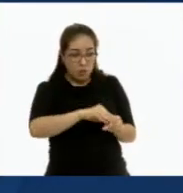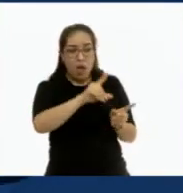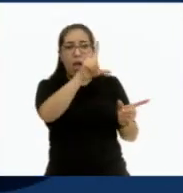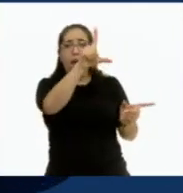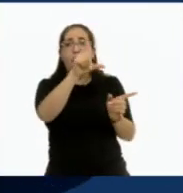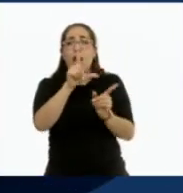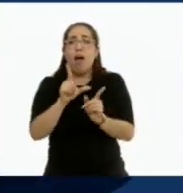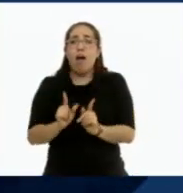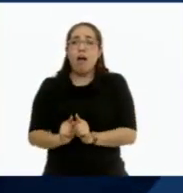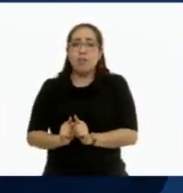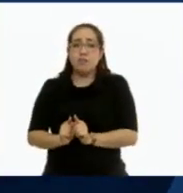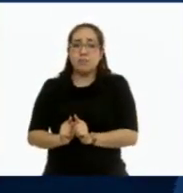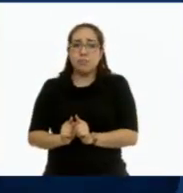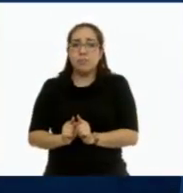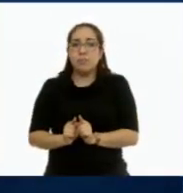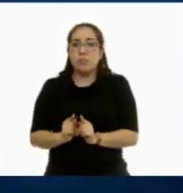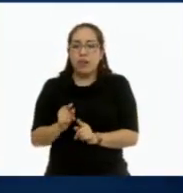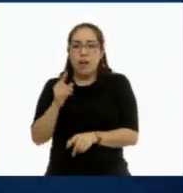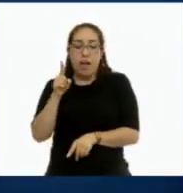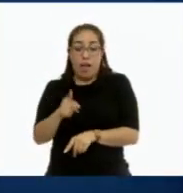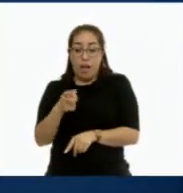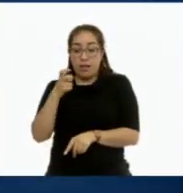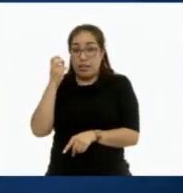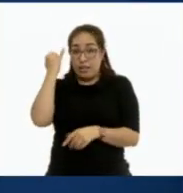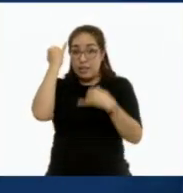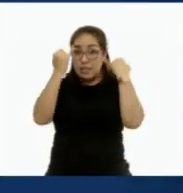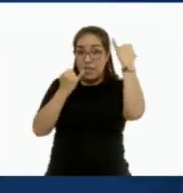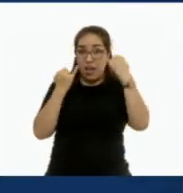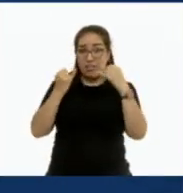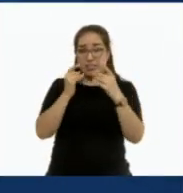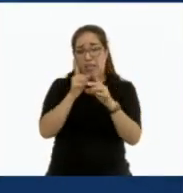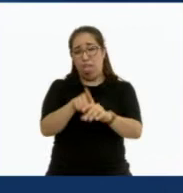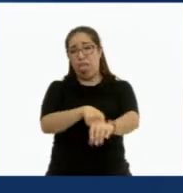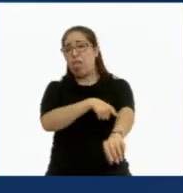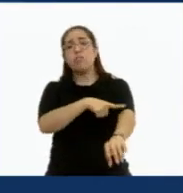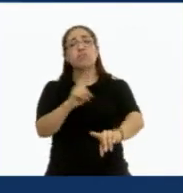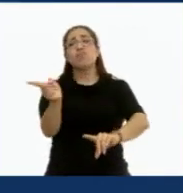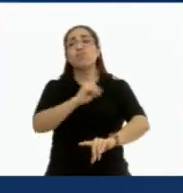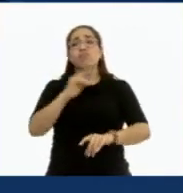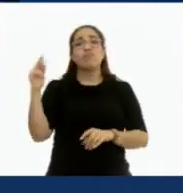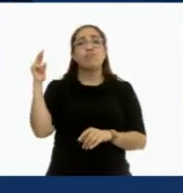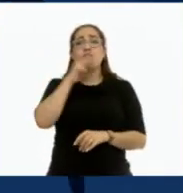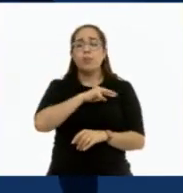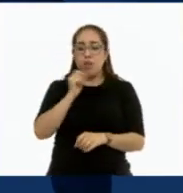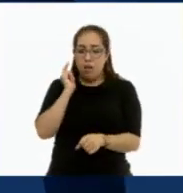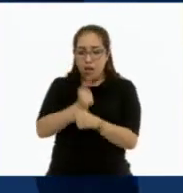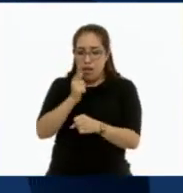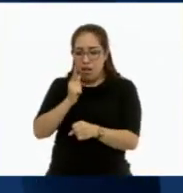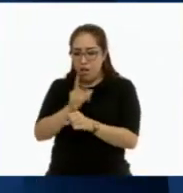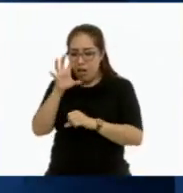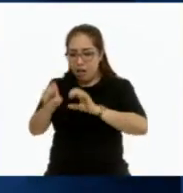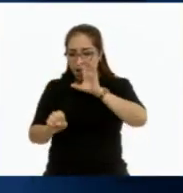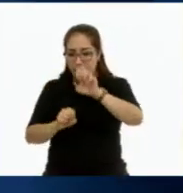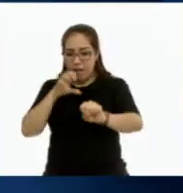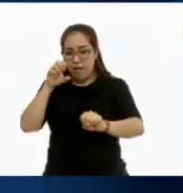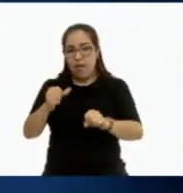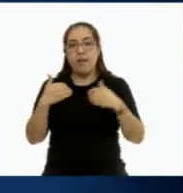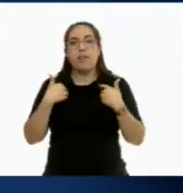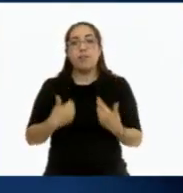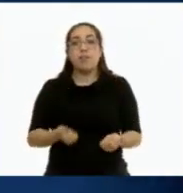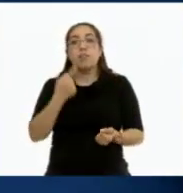a permitir una rápida visualización de ideas. Inclusive te va a servir para preparar una guía o